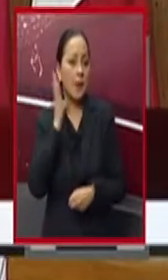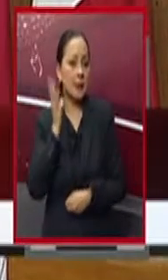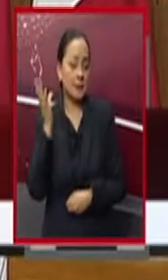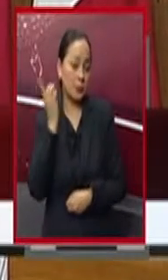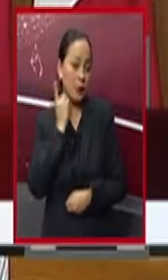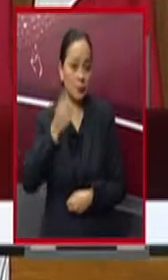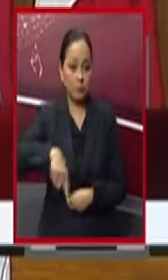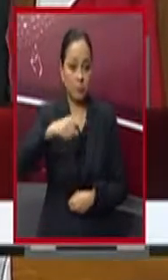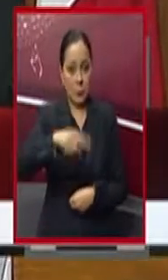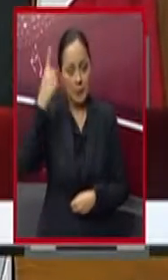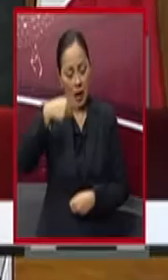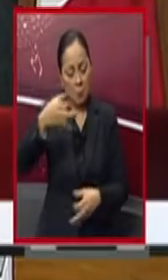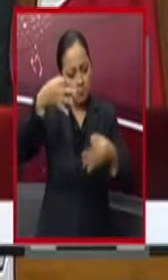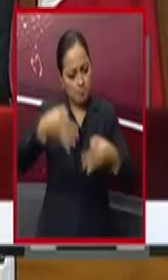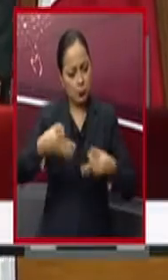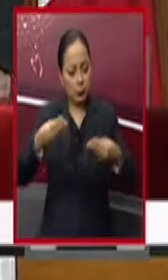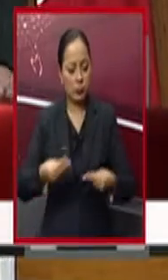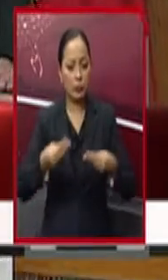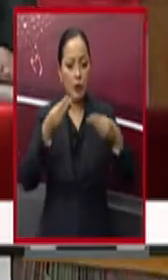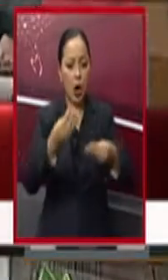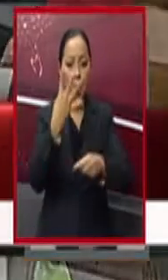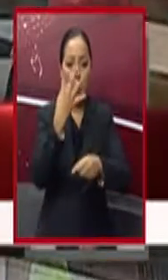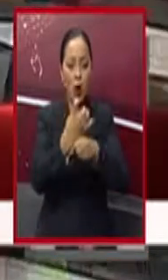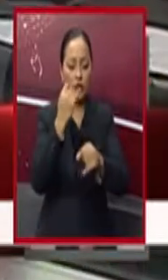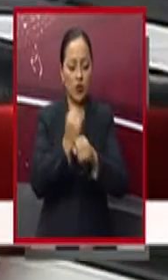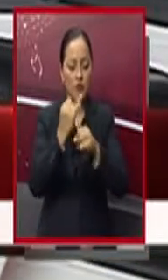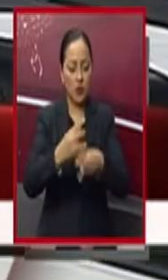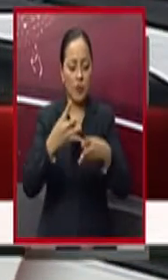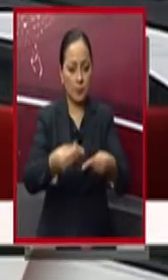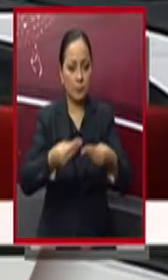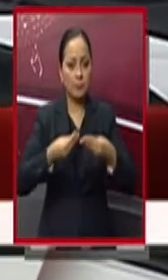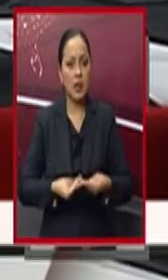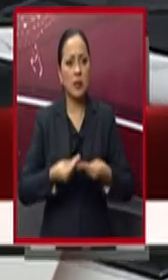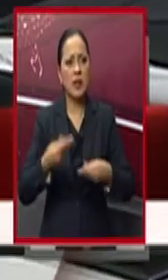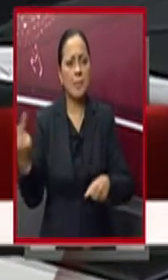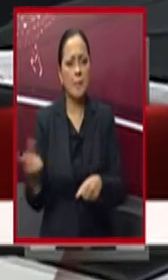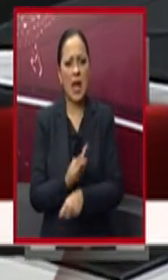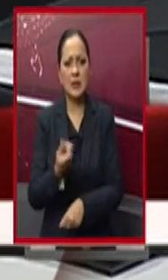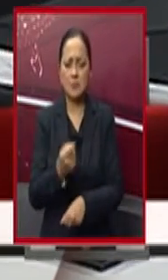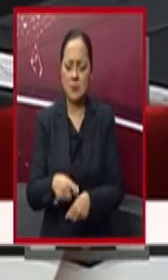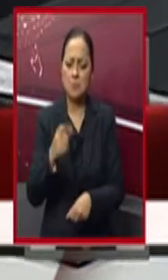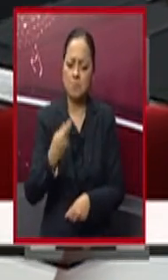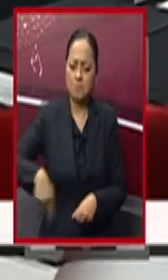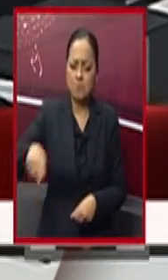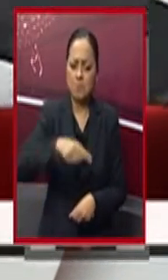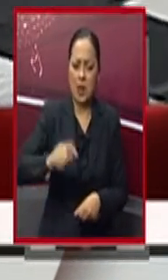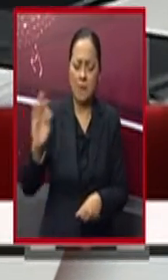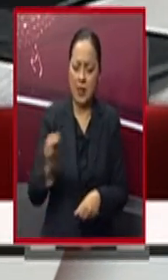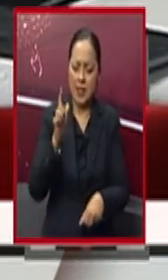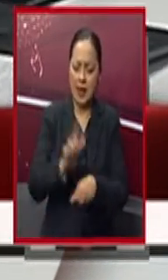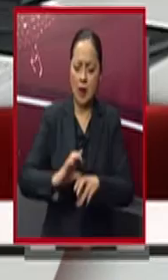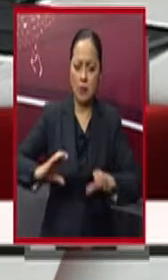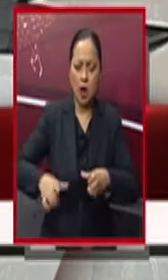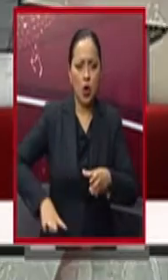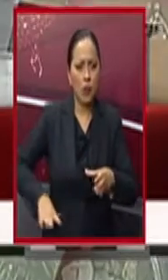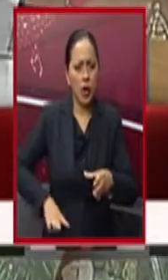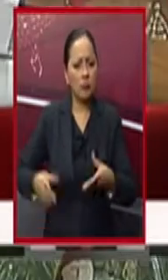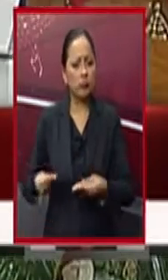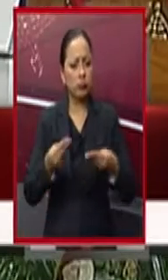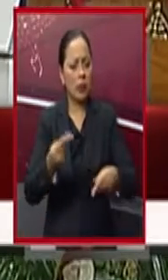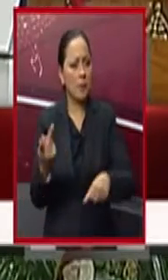Lázaro para hacer entrega oficial del cuarto informe de gobierno sobre el estado general que guarda la Administración Pública Federal.